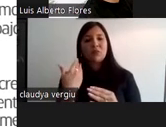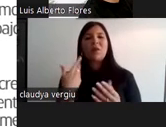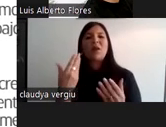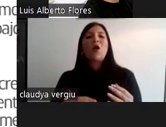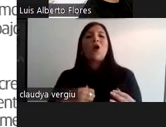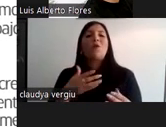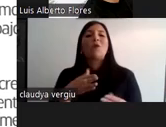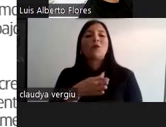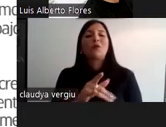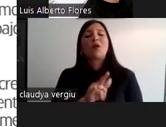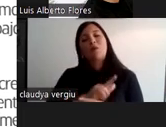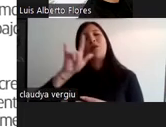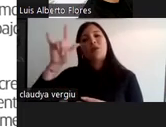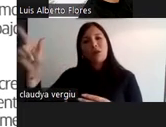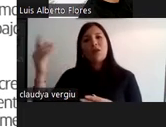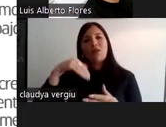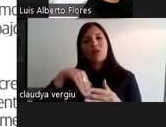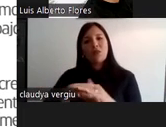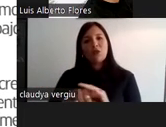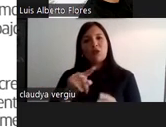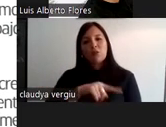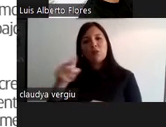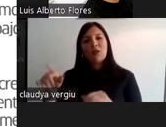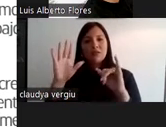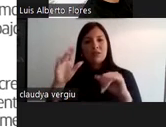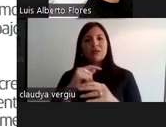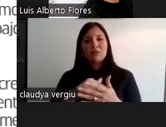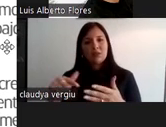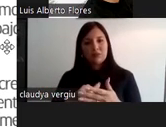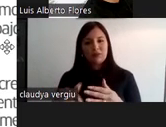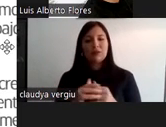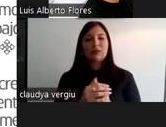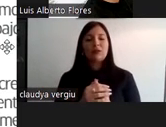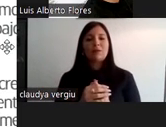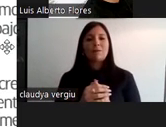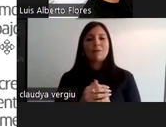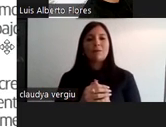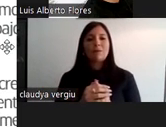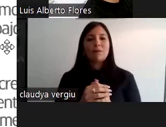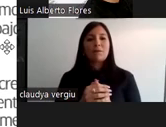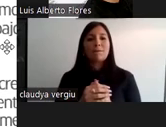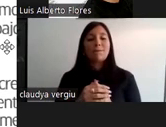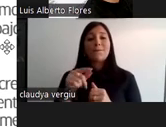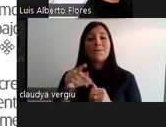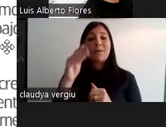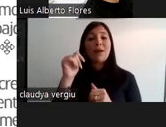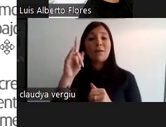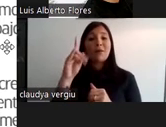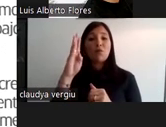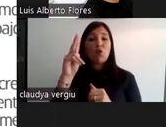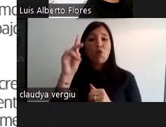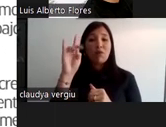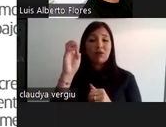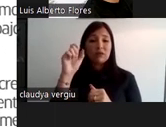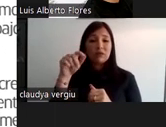oportunidad de poder realizar un viaje dentro de los próximos seis meses en el caso de los baby boomers estos mantienen su disposición por